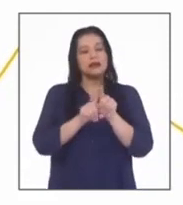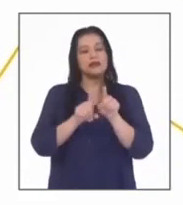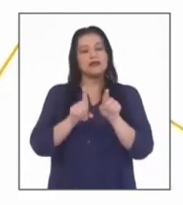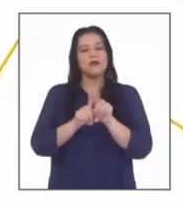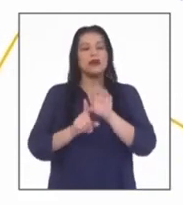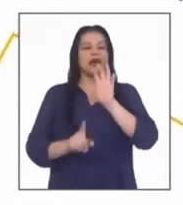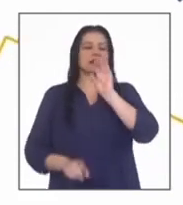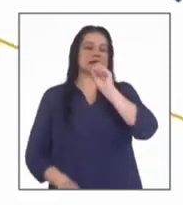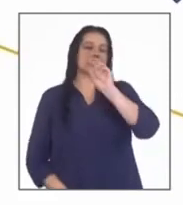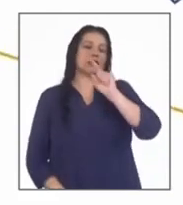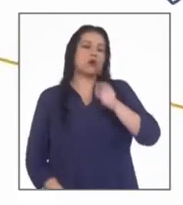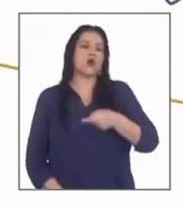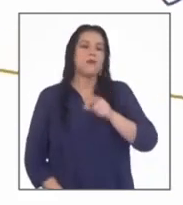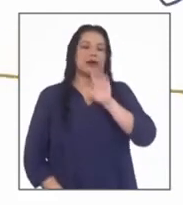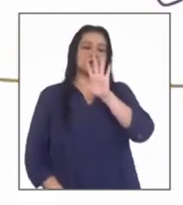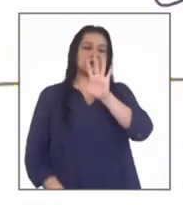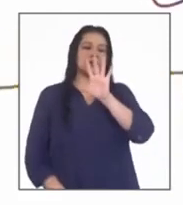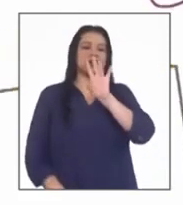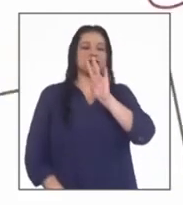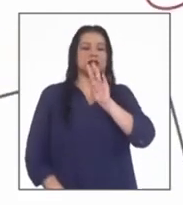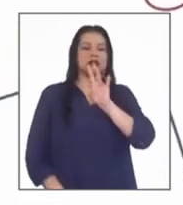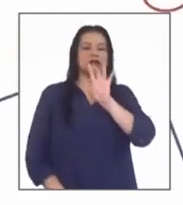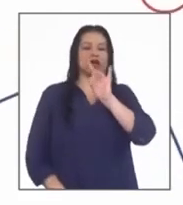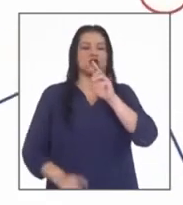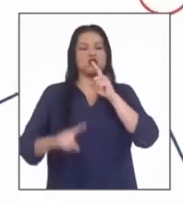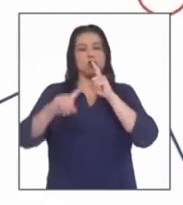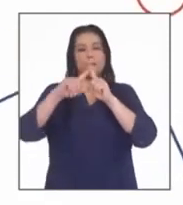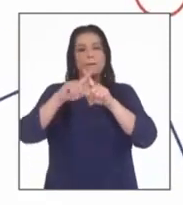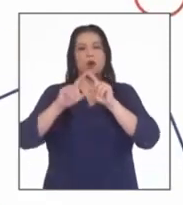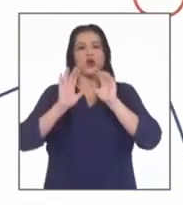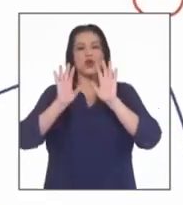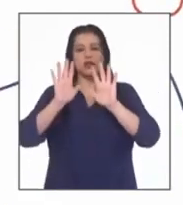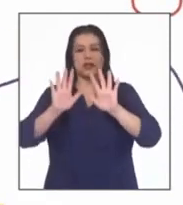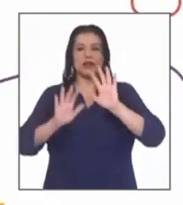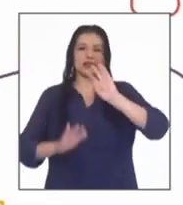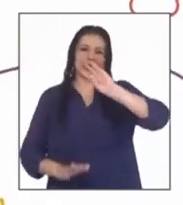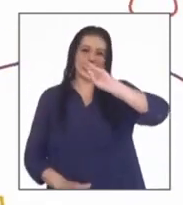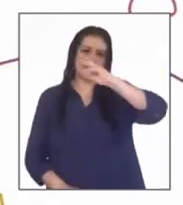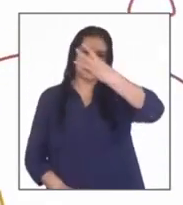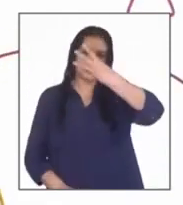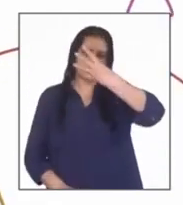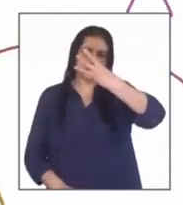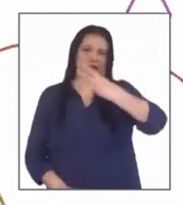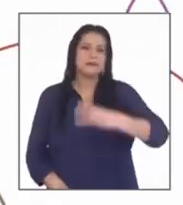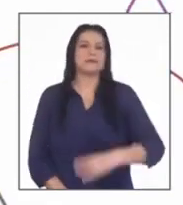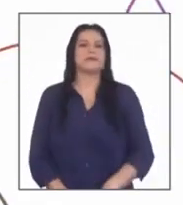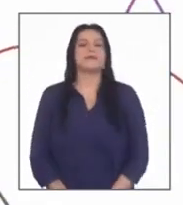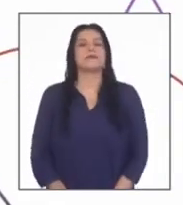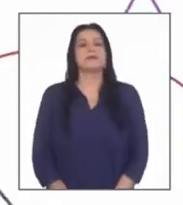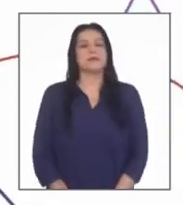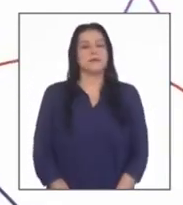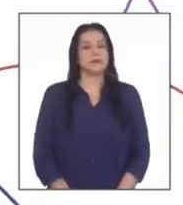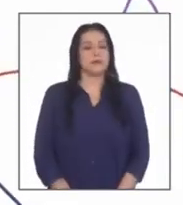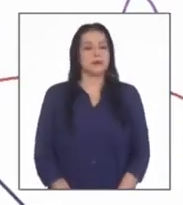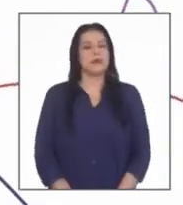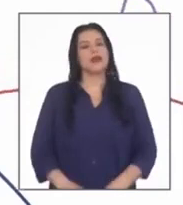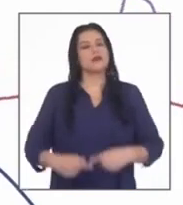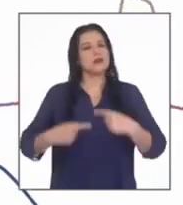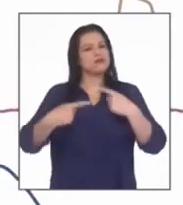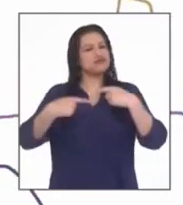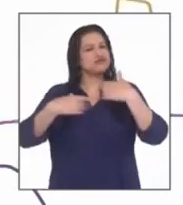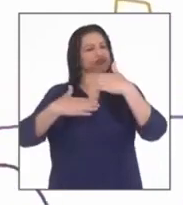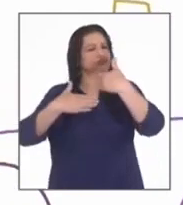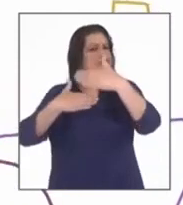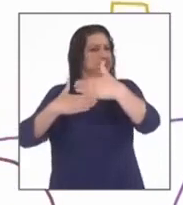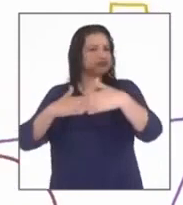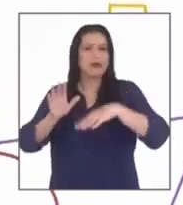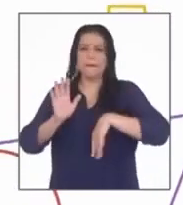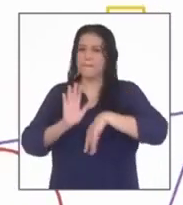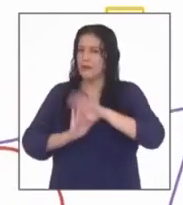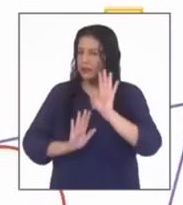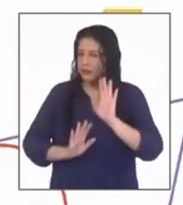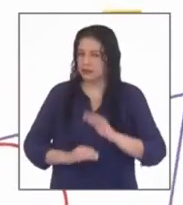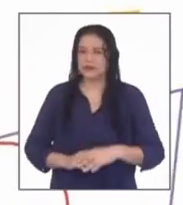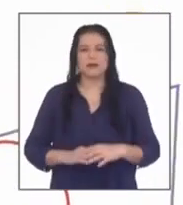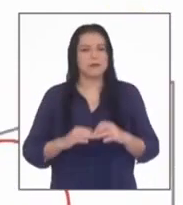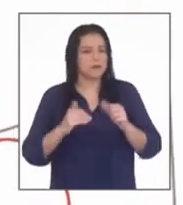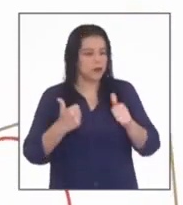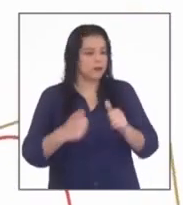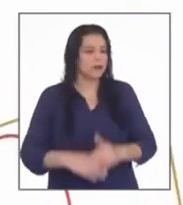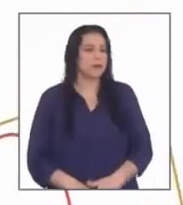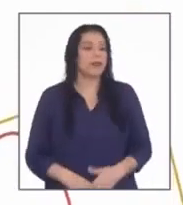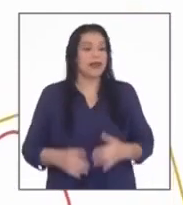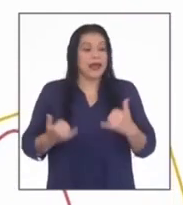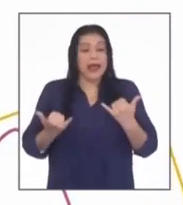quinta. Es igual a 578 milésimos multiplicado por 10 a la 6 y así sucesivamente. Muy